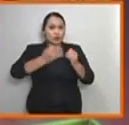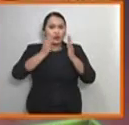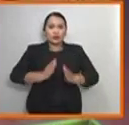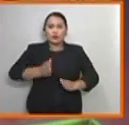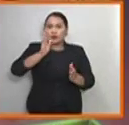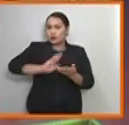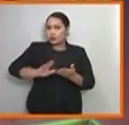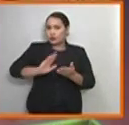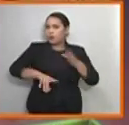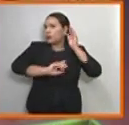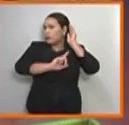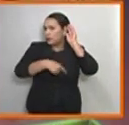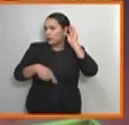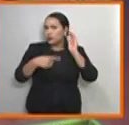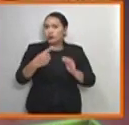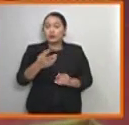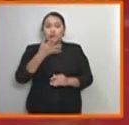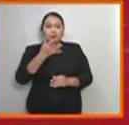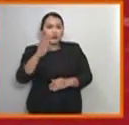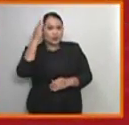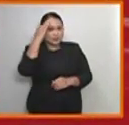suerte, conoceremos el número afortunado.